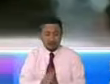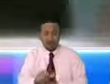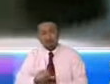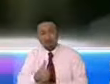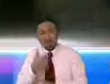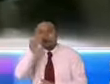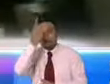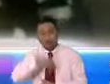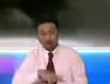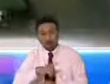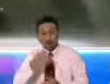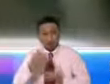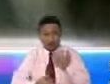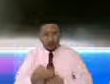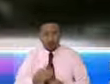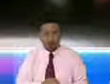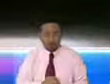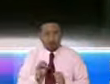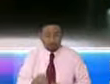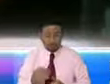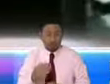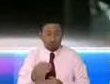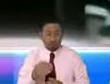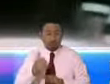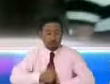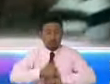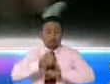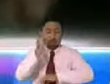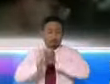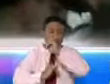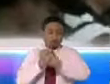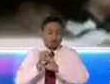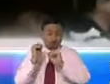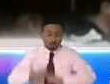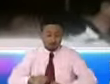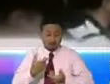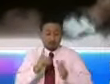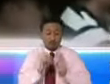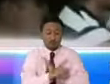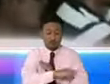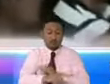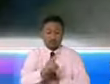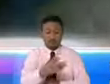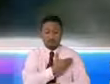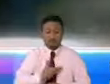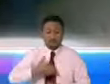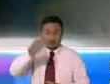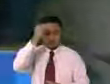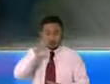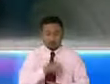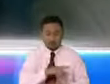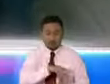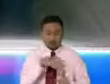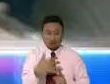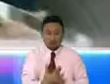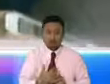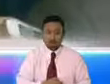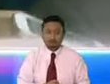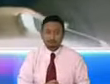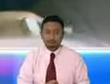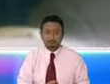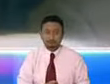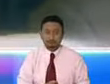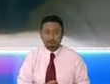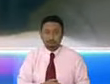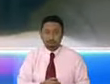que acudirían a instancias internacionales para denunciar la situación del vicepresidente de la República. Vamos a presentar, justamente como le he